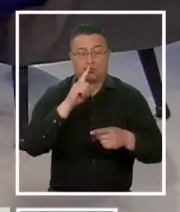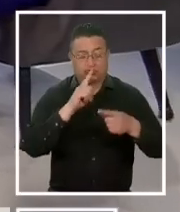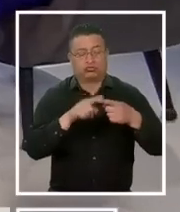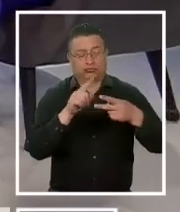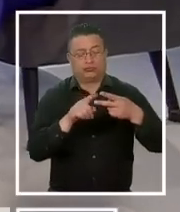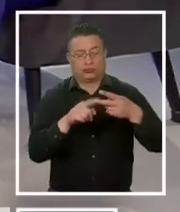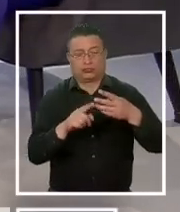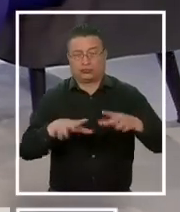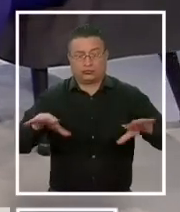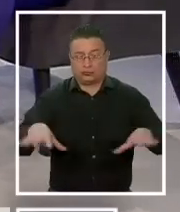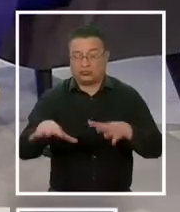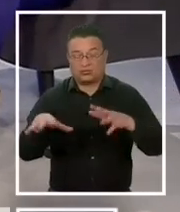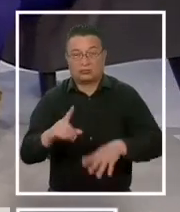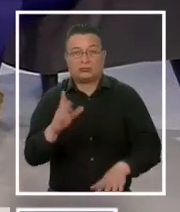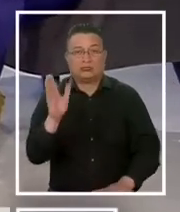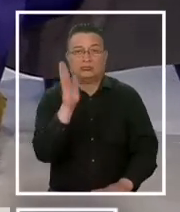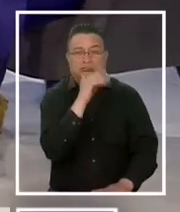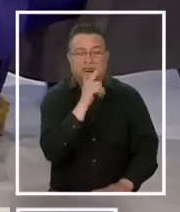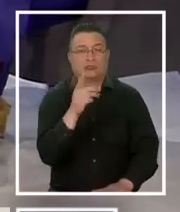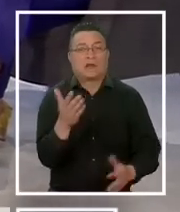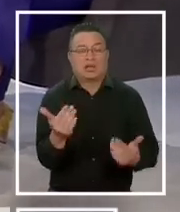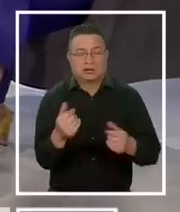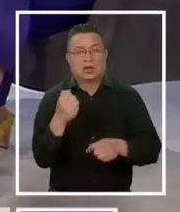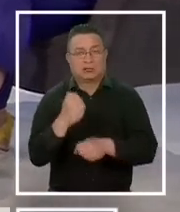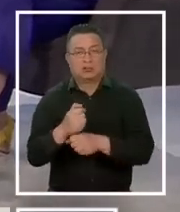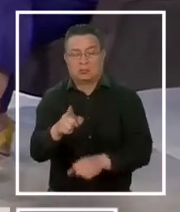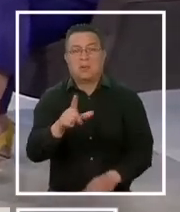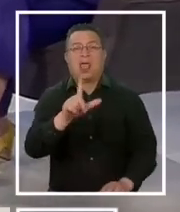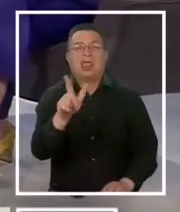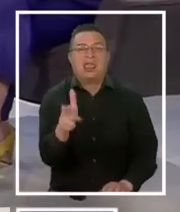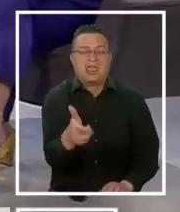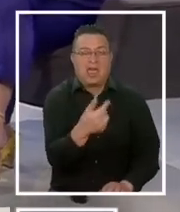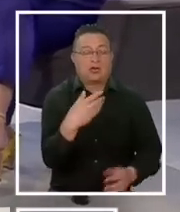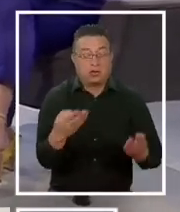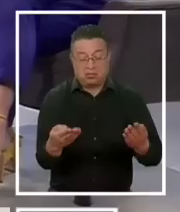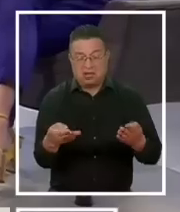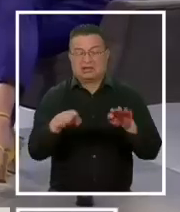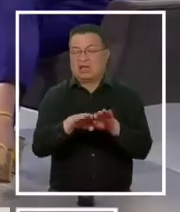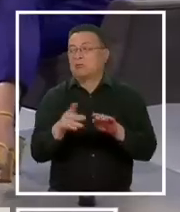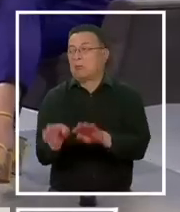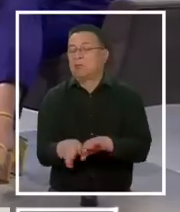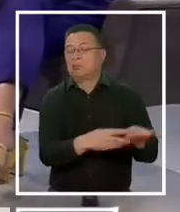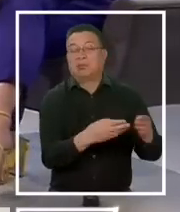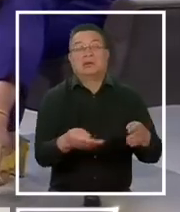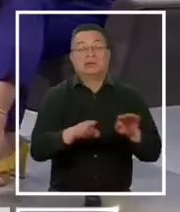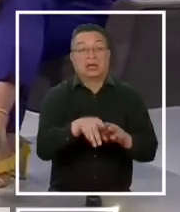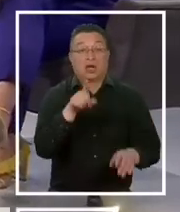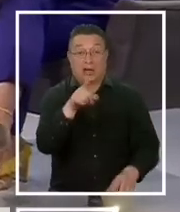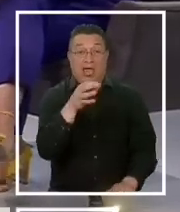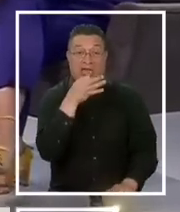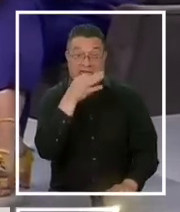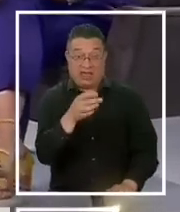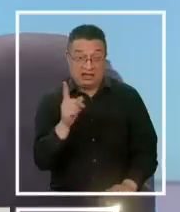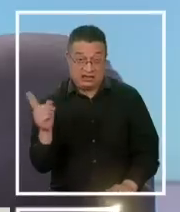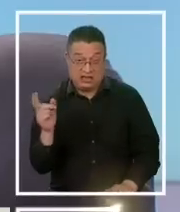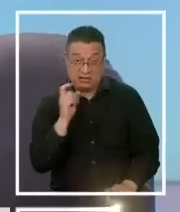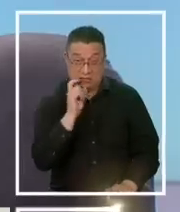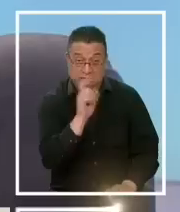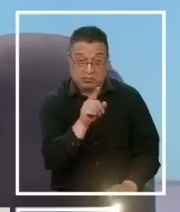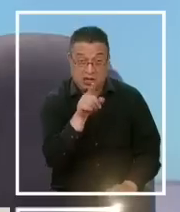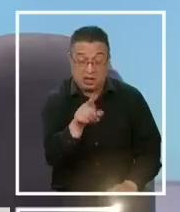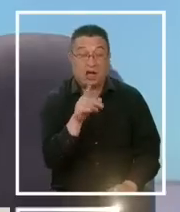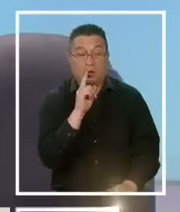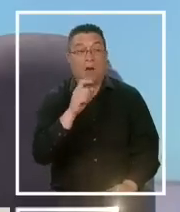casos que no hace todas las diligencias que son necesarias que es lento Que cierra causas incluso él cita y dice que que usted lo